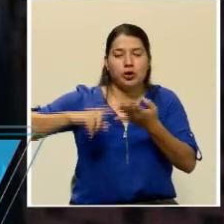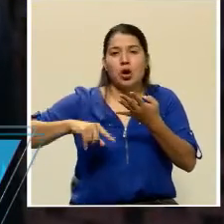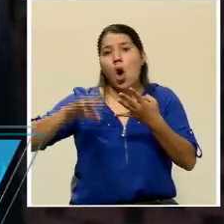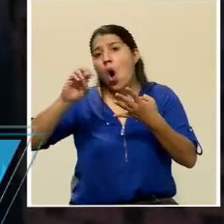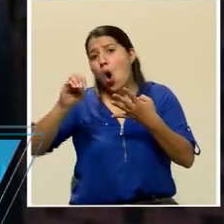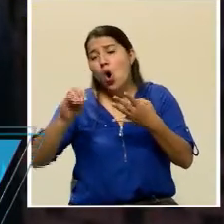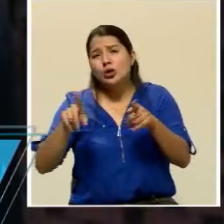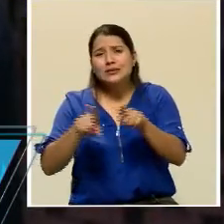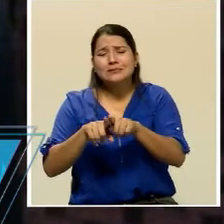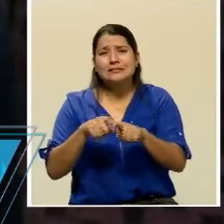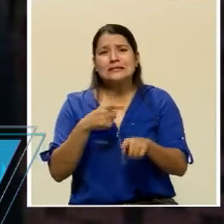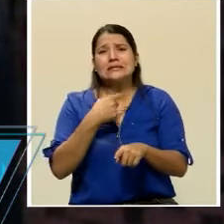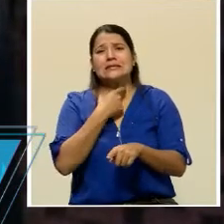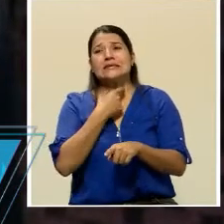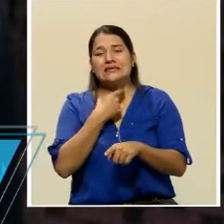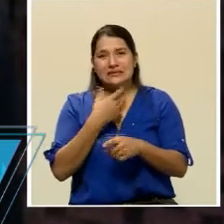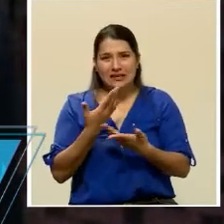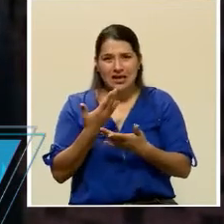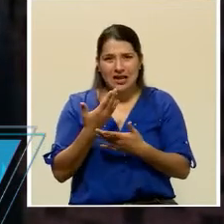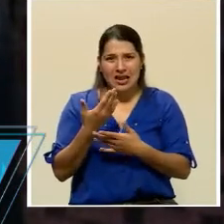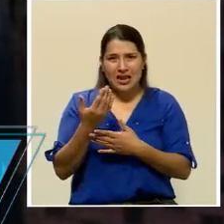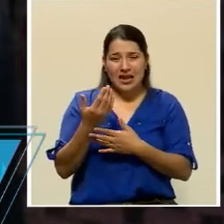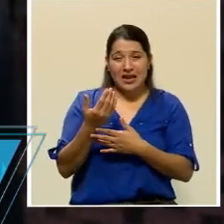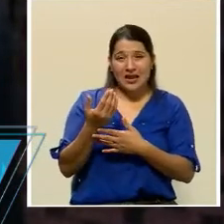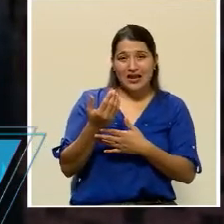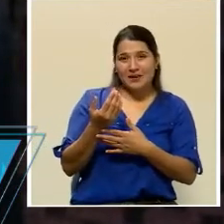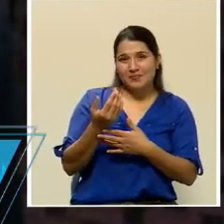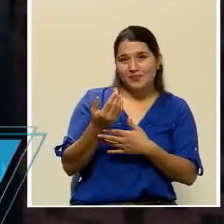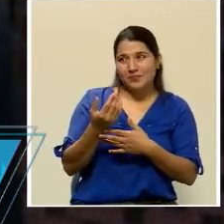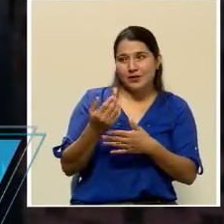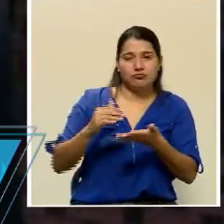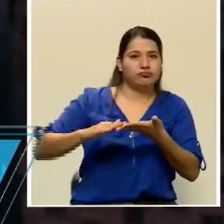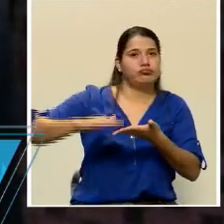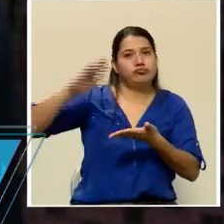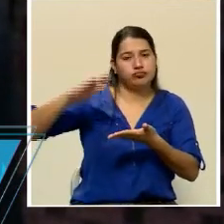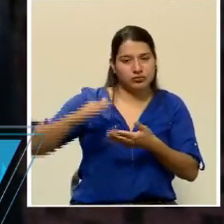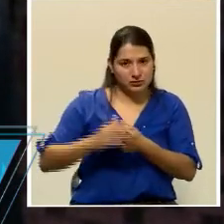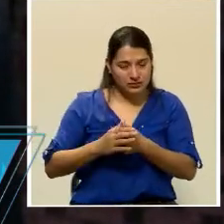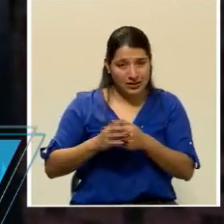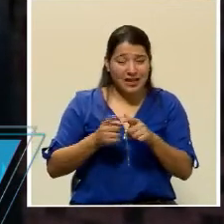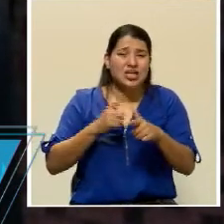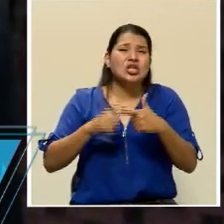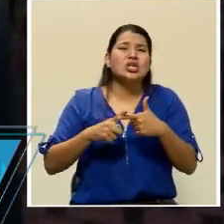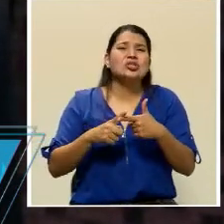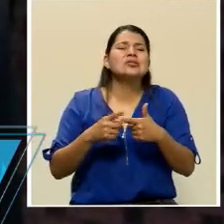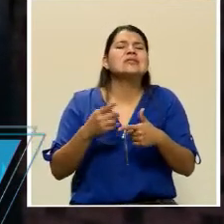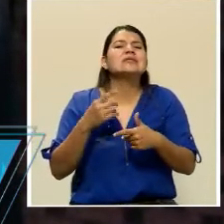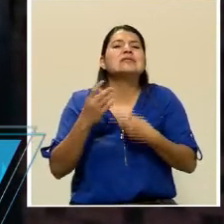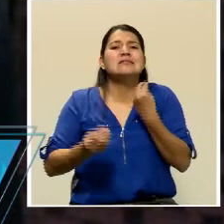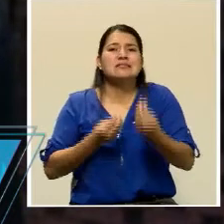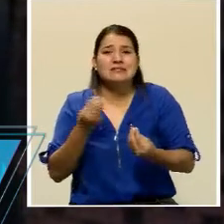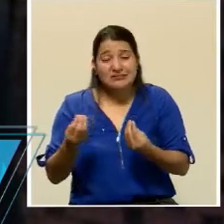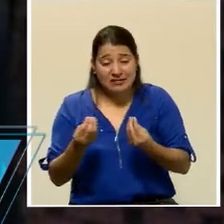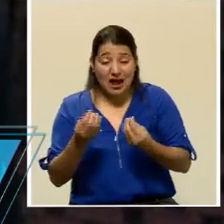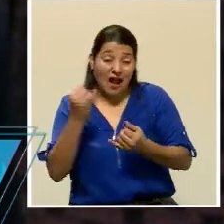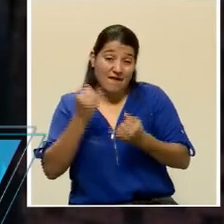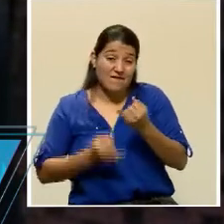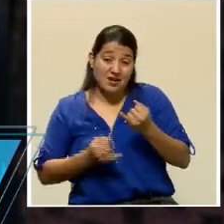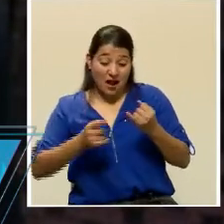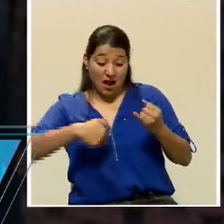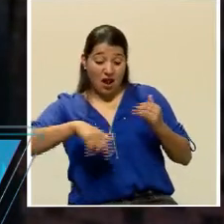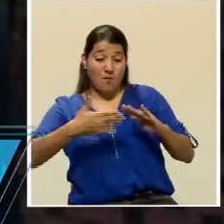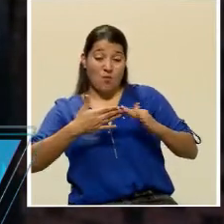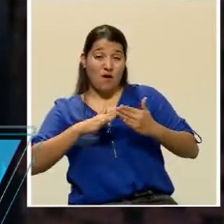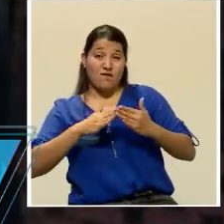o una inflación enorme que simplemente lo que haría es castigar a todo el mundo, especialmente a la gente